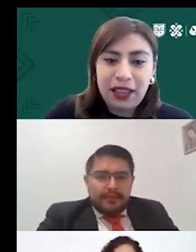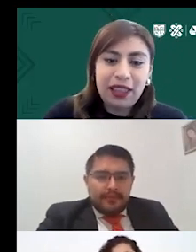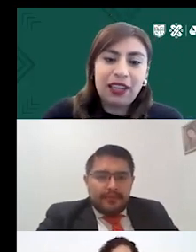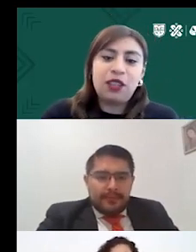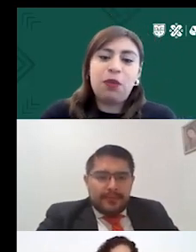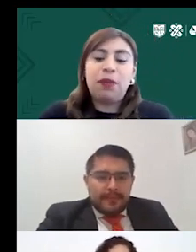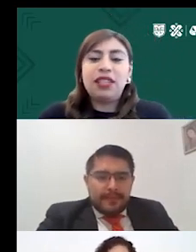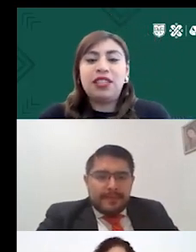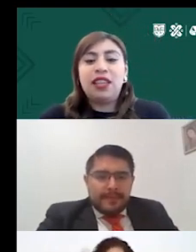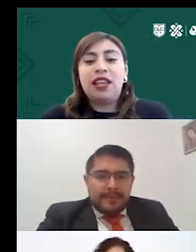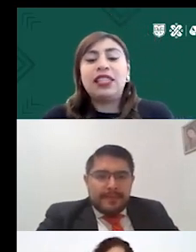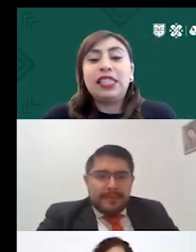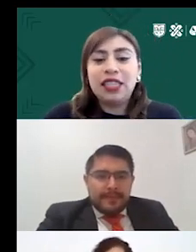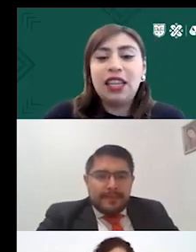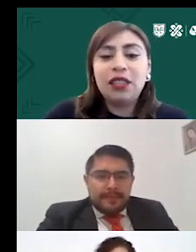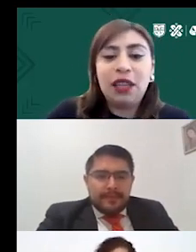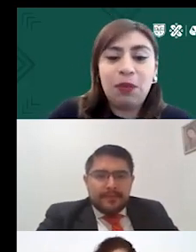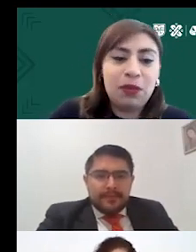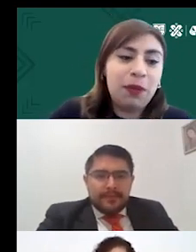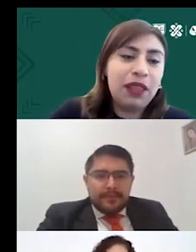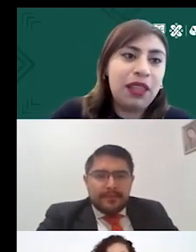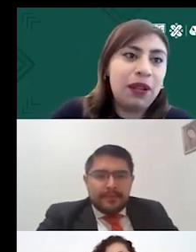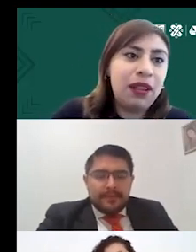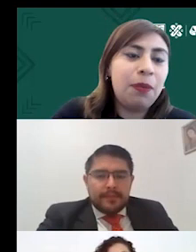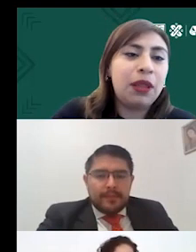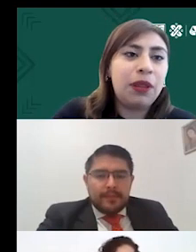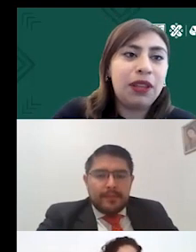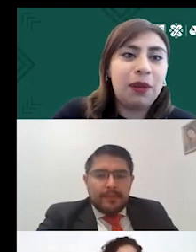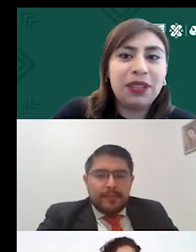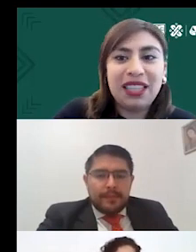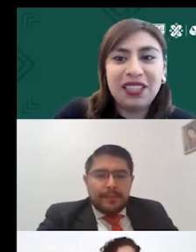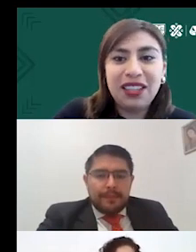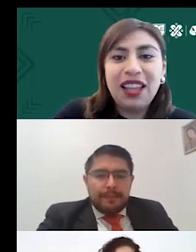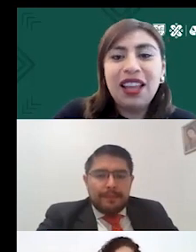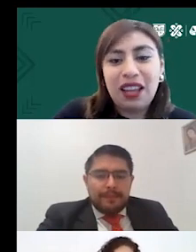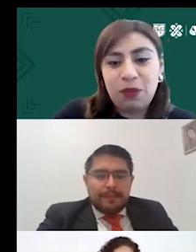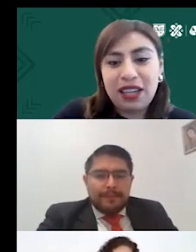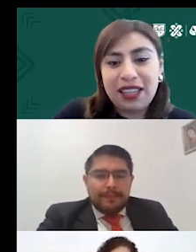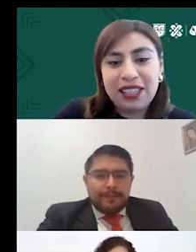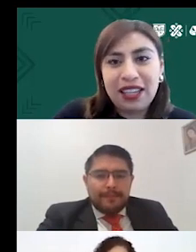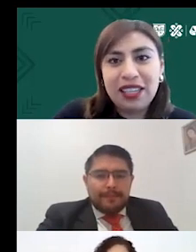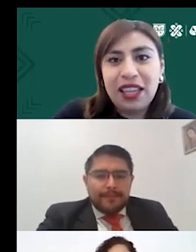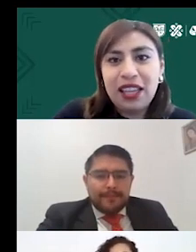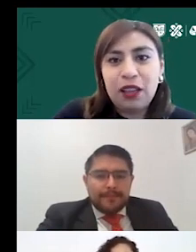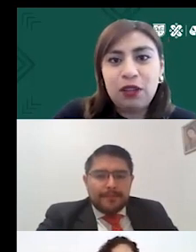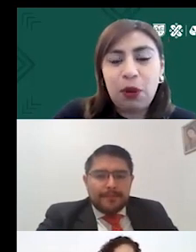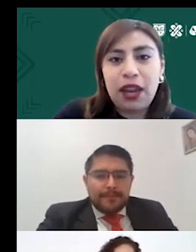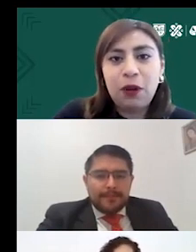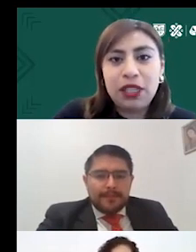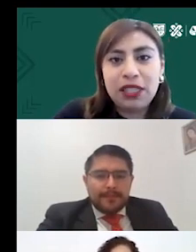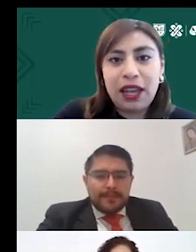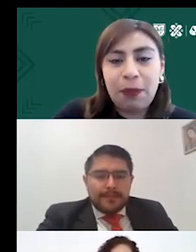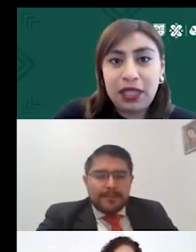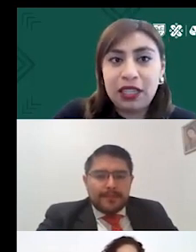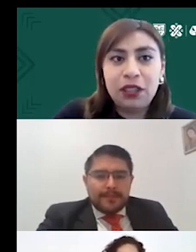Junta de la Dirección de Programas Asistenciales y principalmente del Departamento de Capacitación, queremos agradecerles que nos